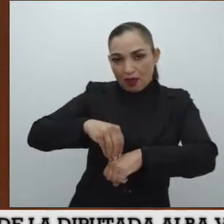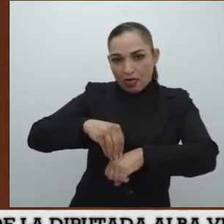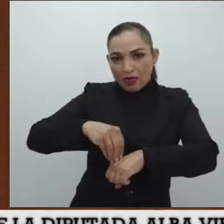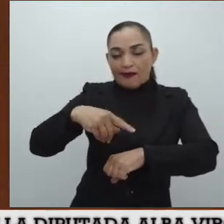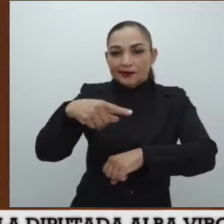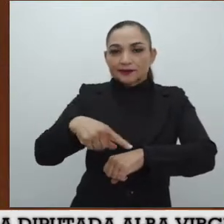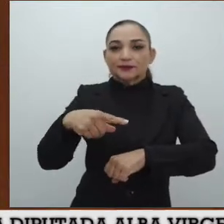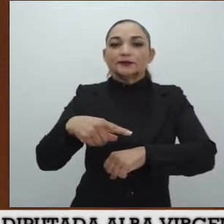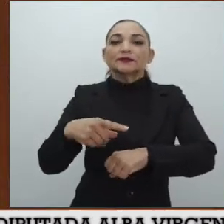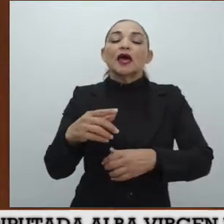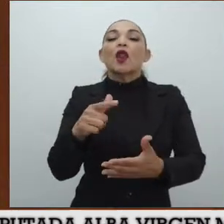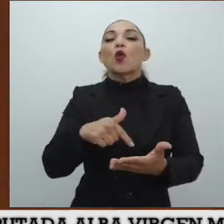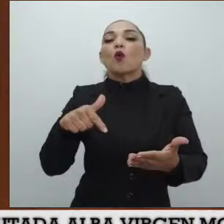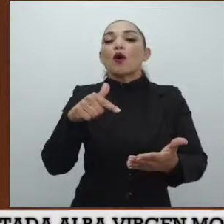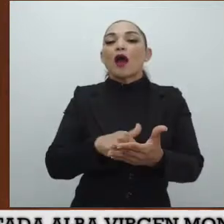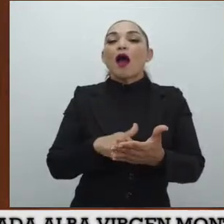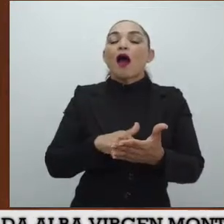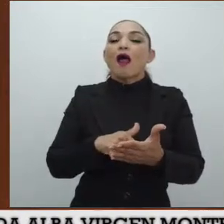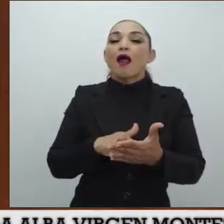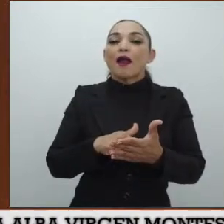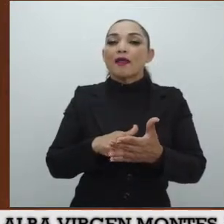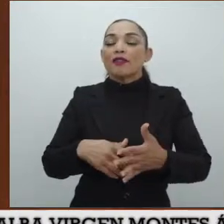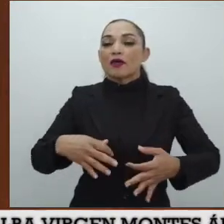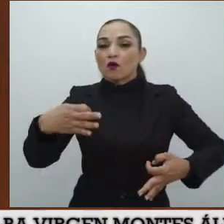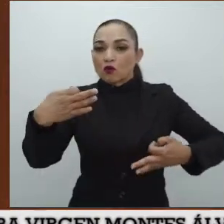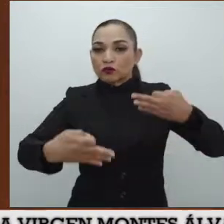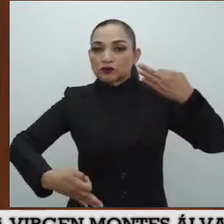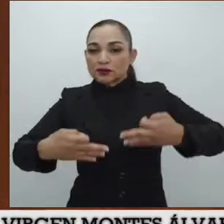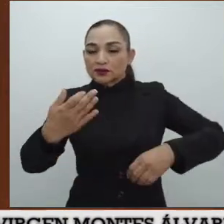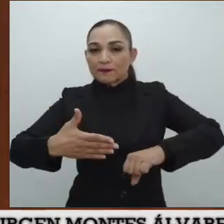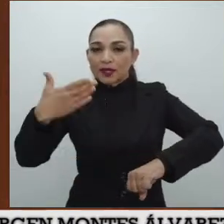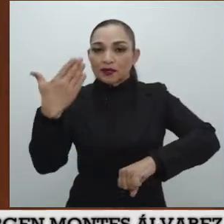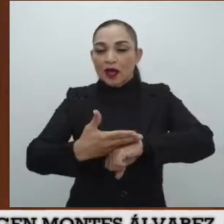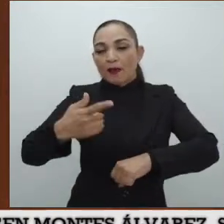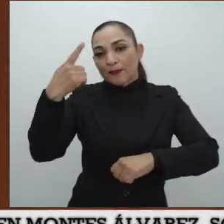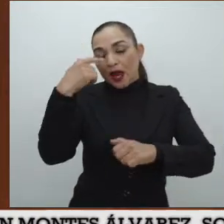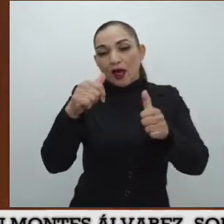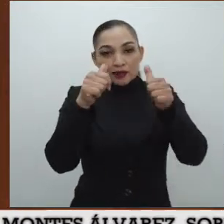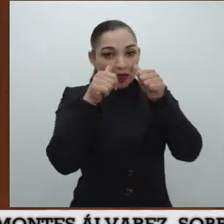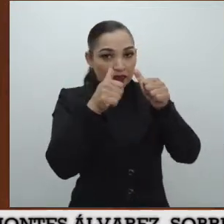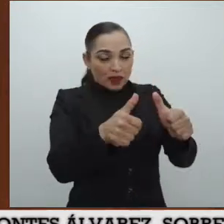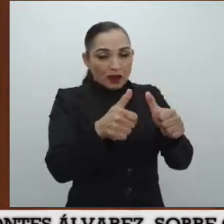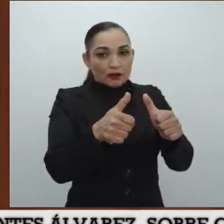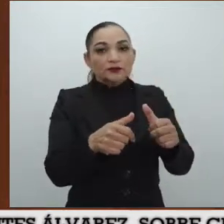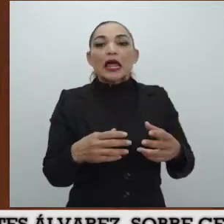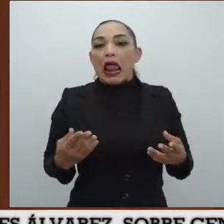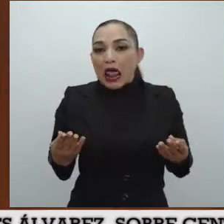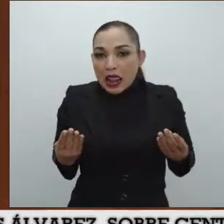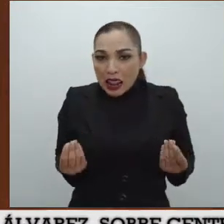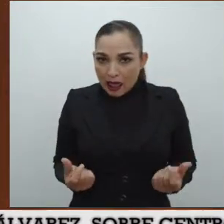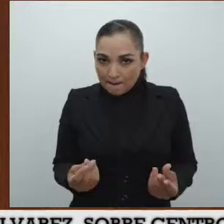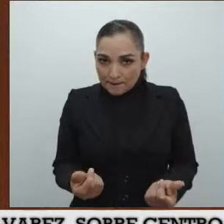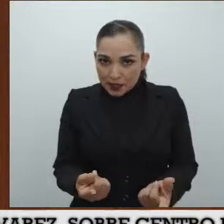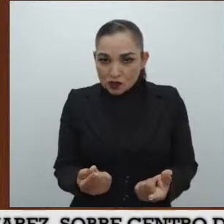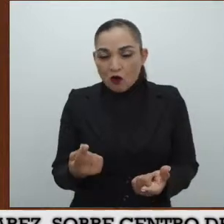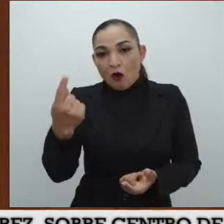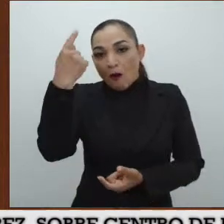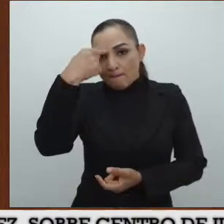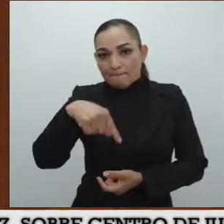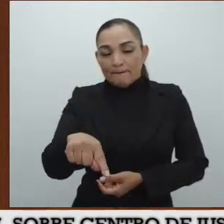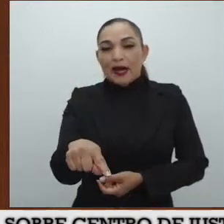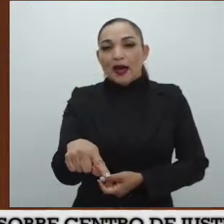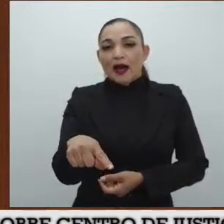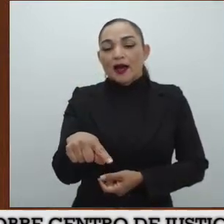y acordamos en la comisión atenderlos lo más pronto posible para darle a